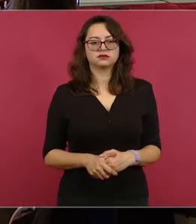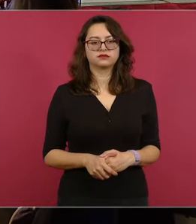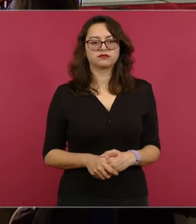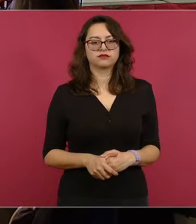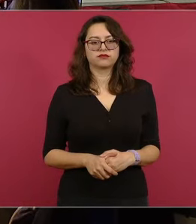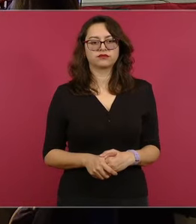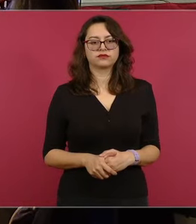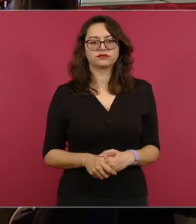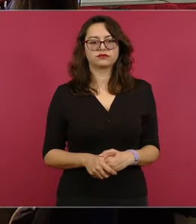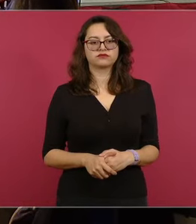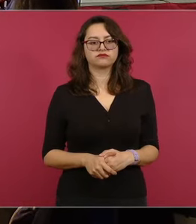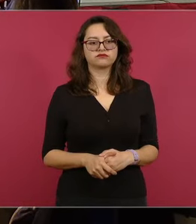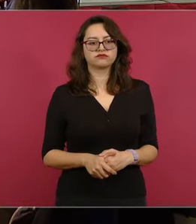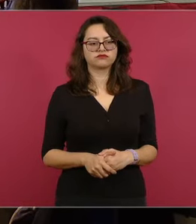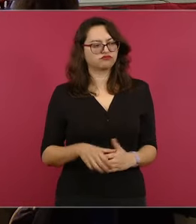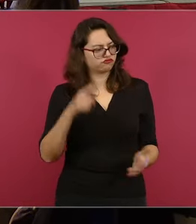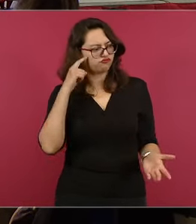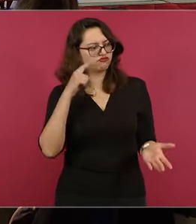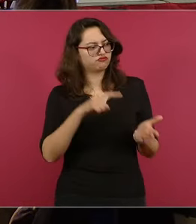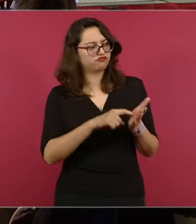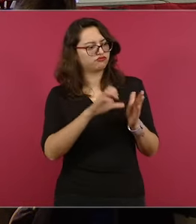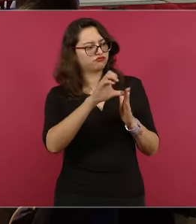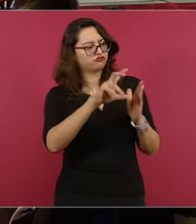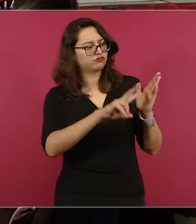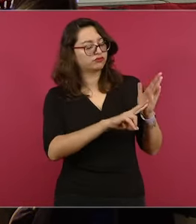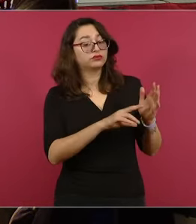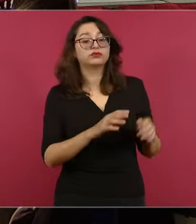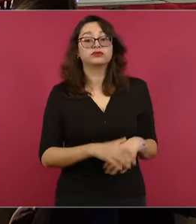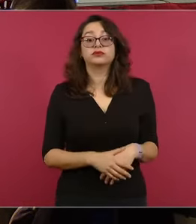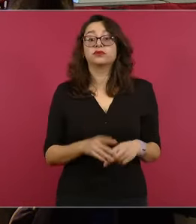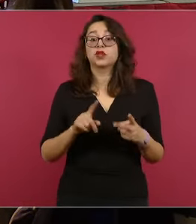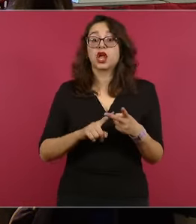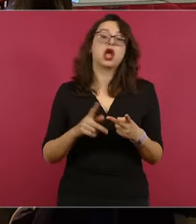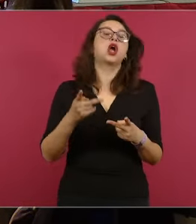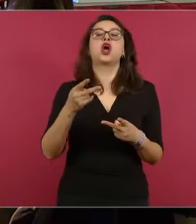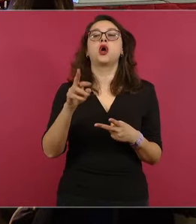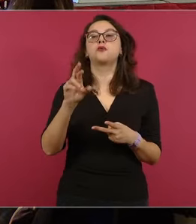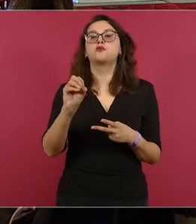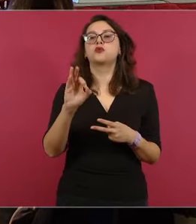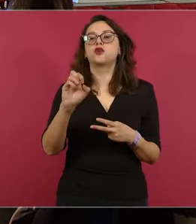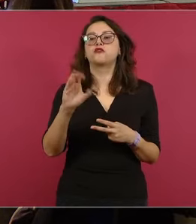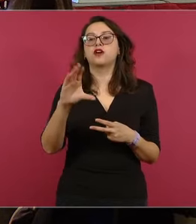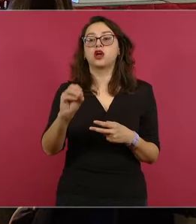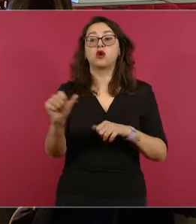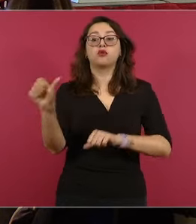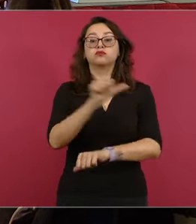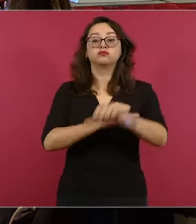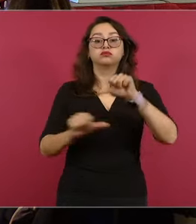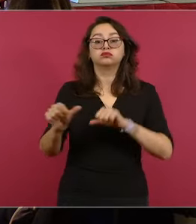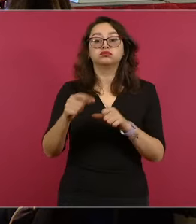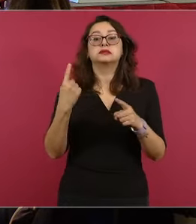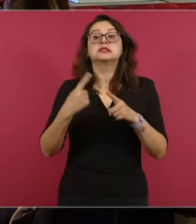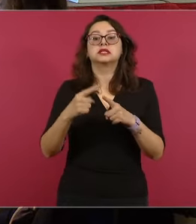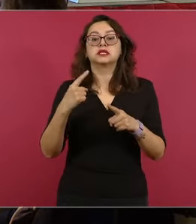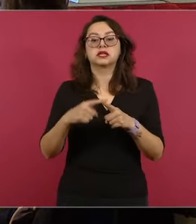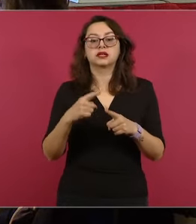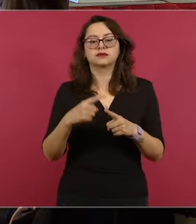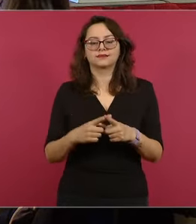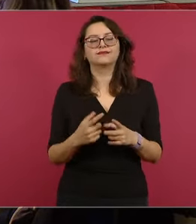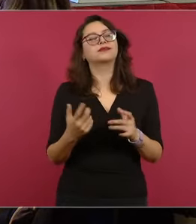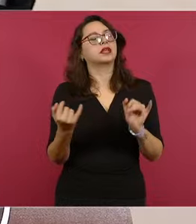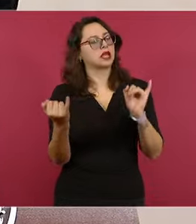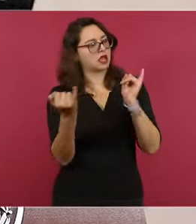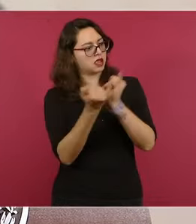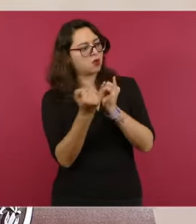A lo mejor sí está. ¿Y el de la Profeco también ya lo tiene, presidente? Sí, es el que estaba también